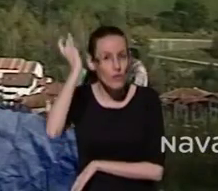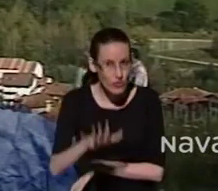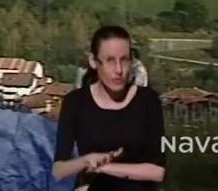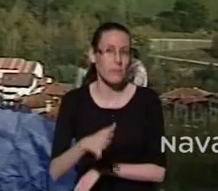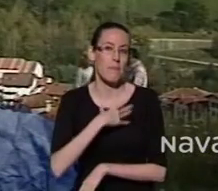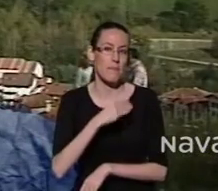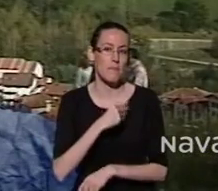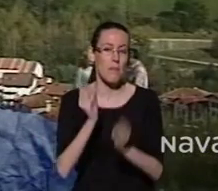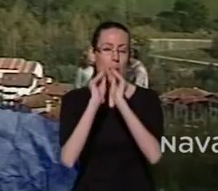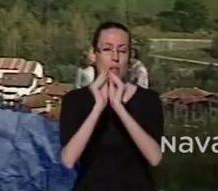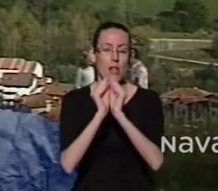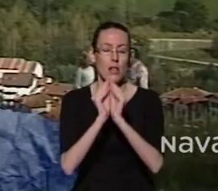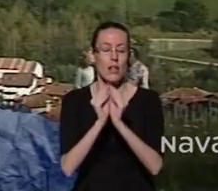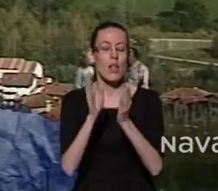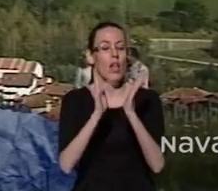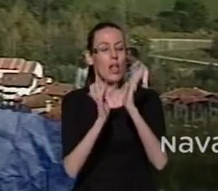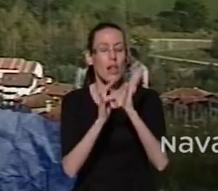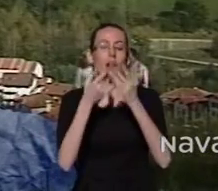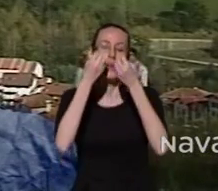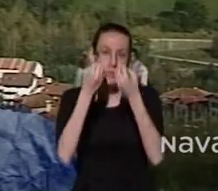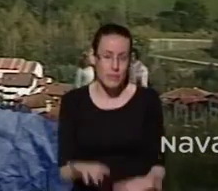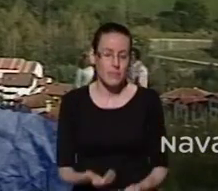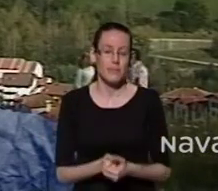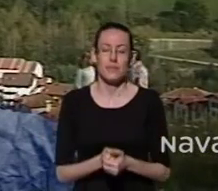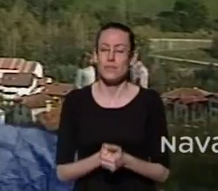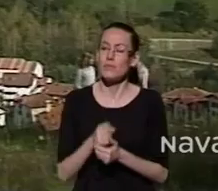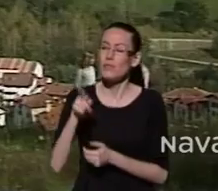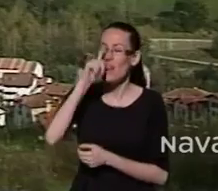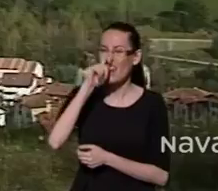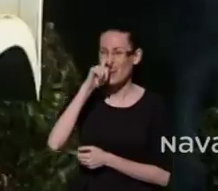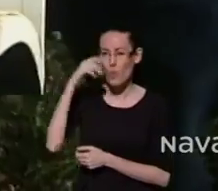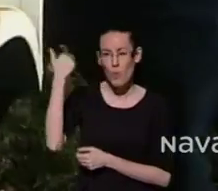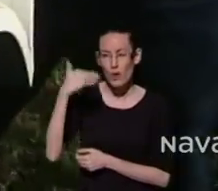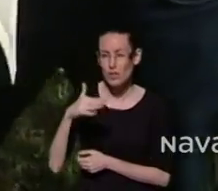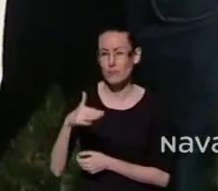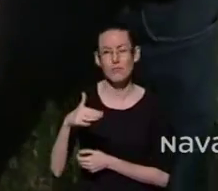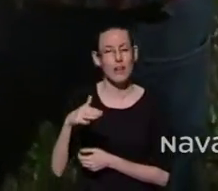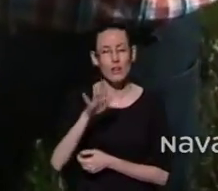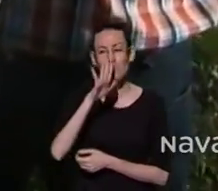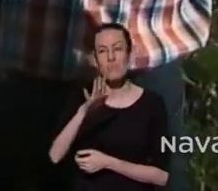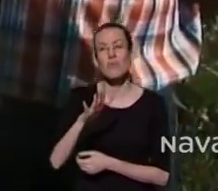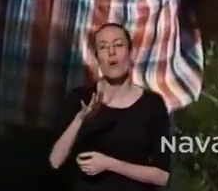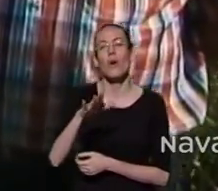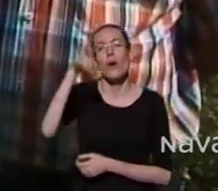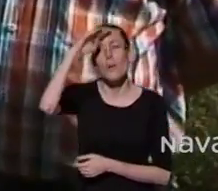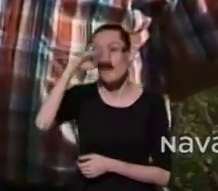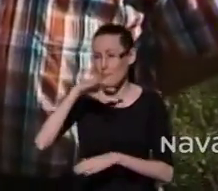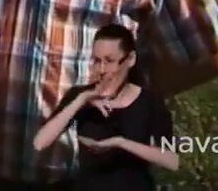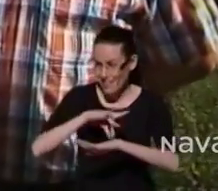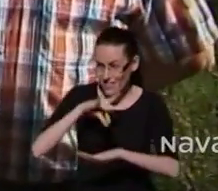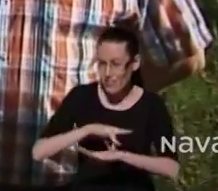los malos recuerdos tienen que ver con el no saber nada de la familia, de tu padre que estaba enfermo?